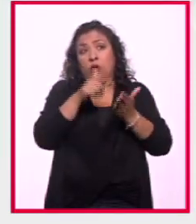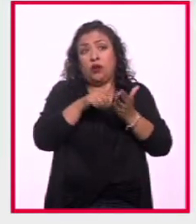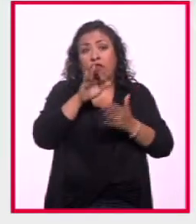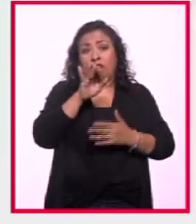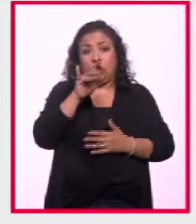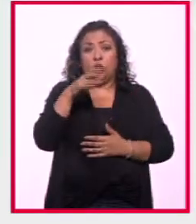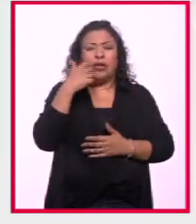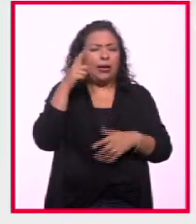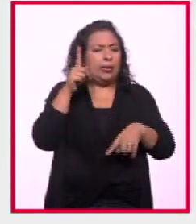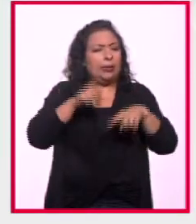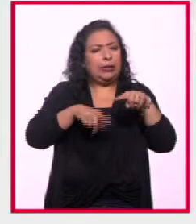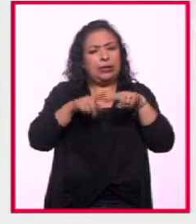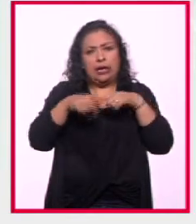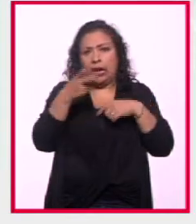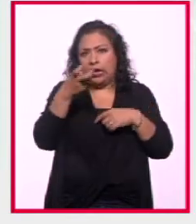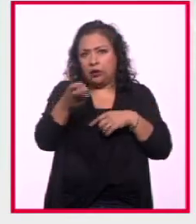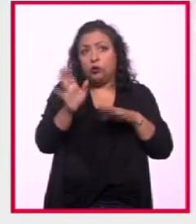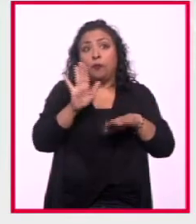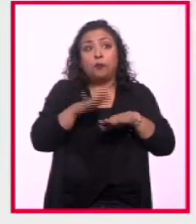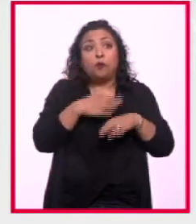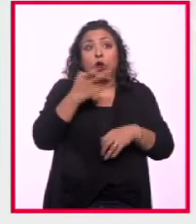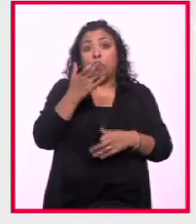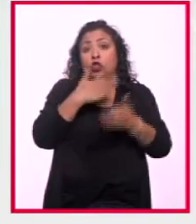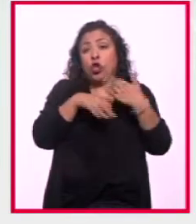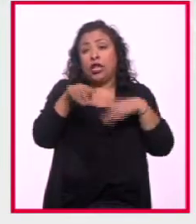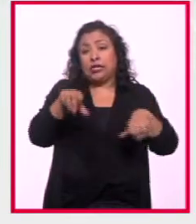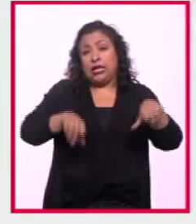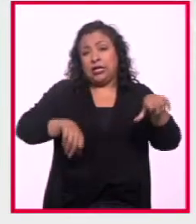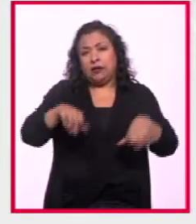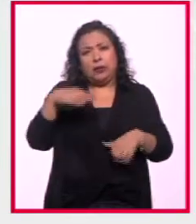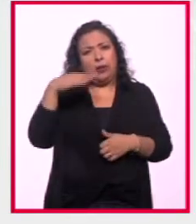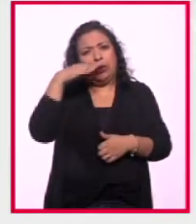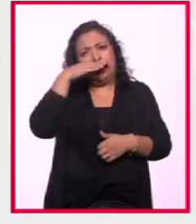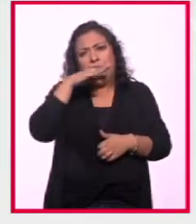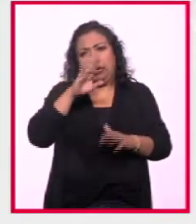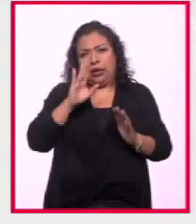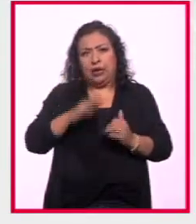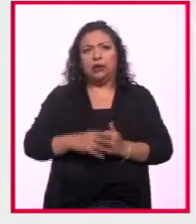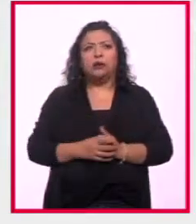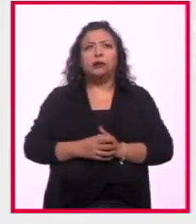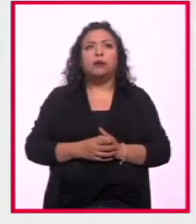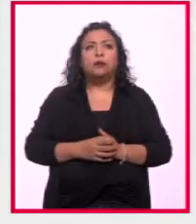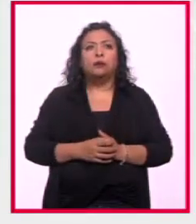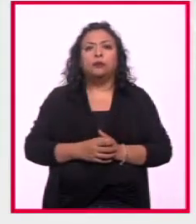buscará erradicar estas prácticas y por ello todas las actividades serán gratuitas